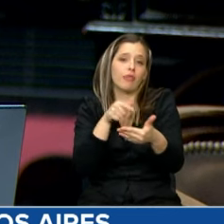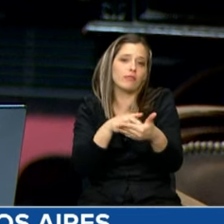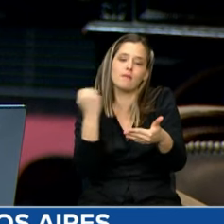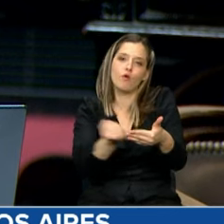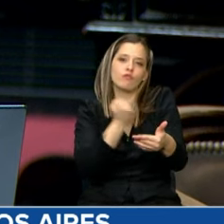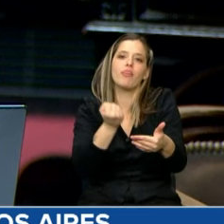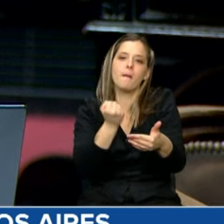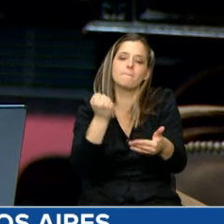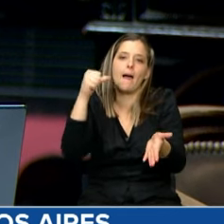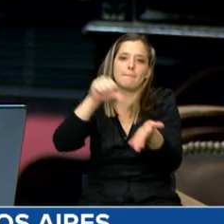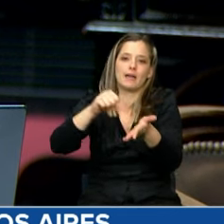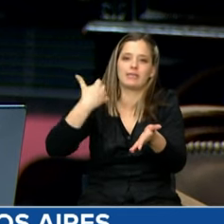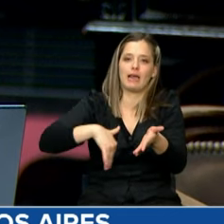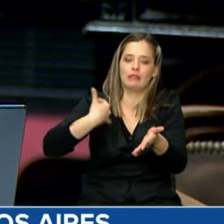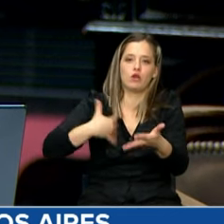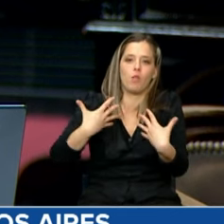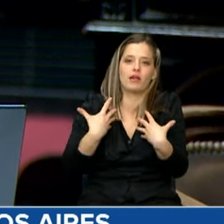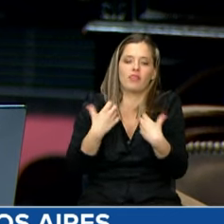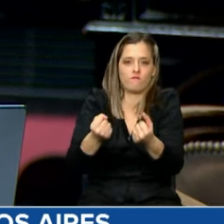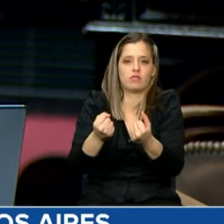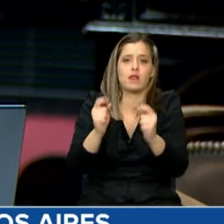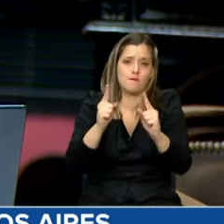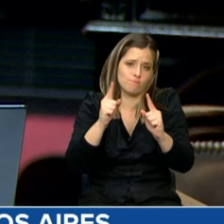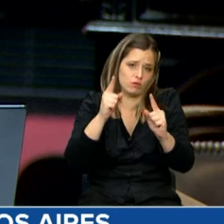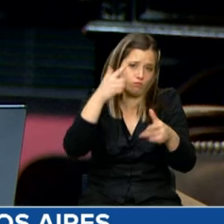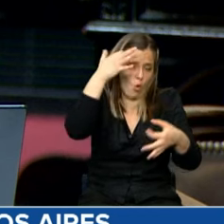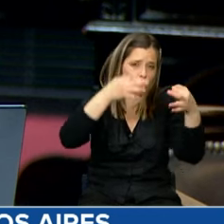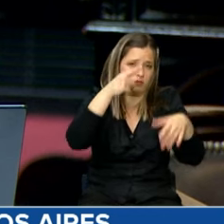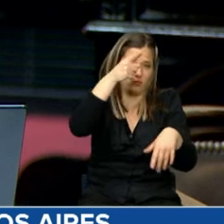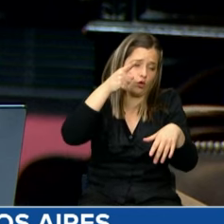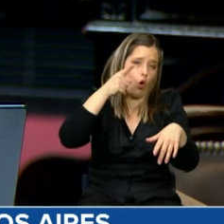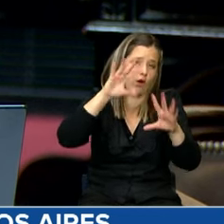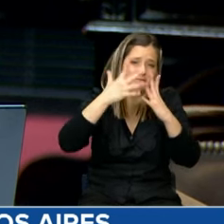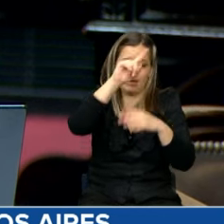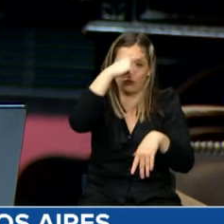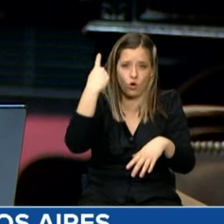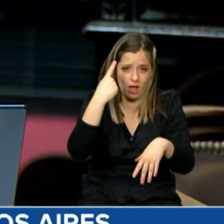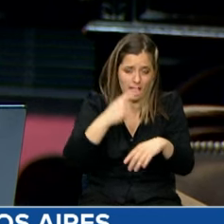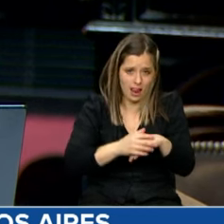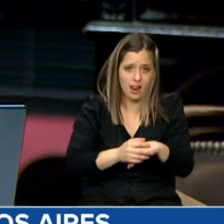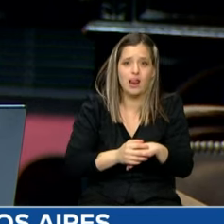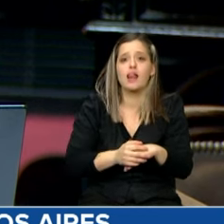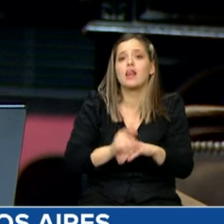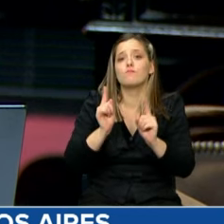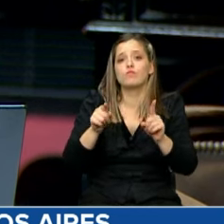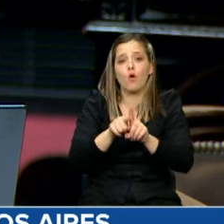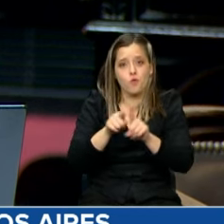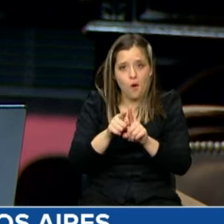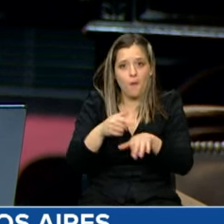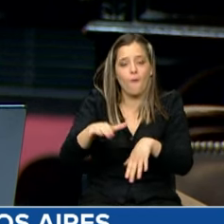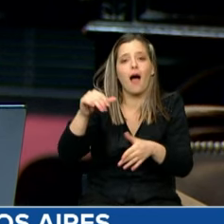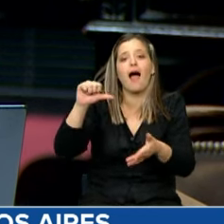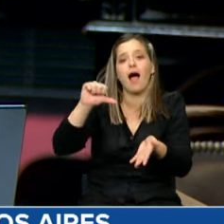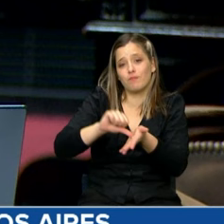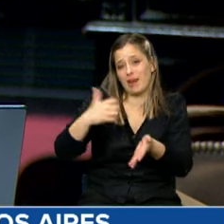argentino los tribunales internacionales quiero aclarar que el fondo bufor que representa la familia esquenazi frente a la apelación que va a hacer el estado